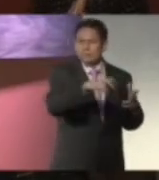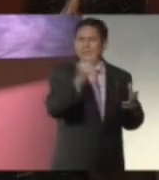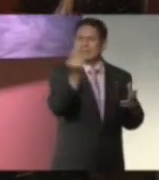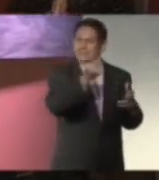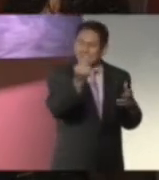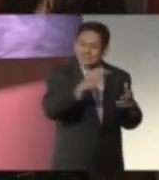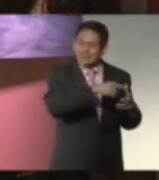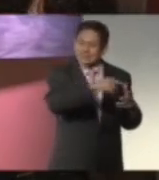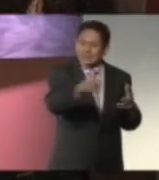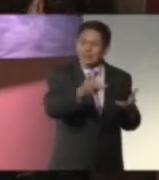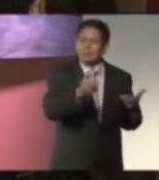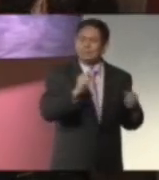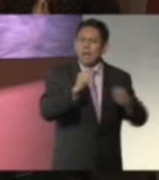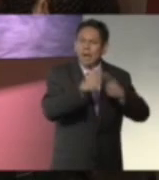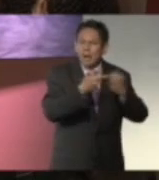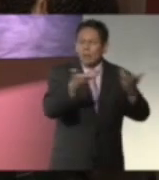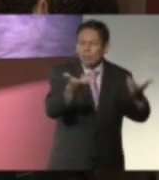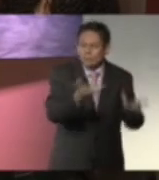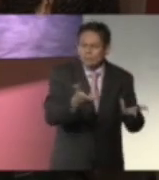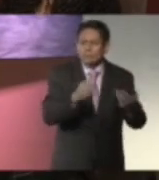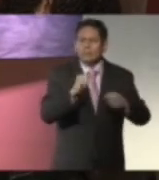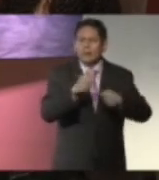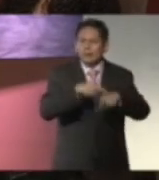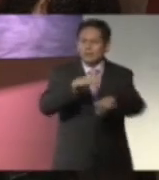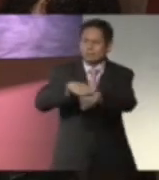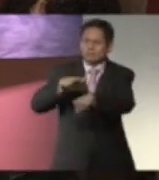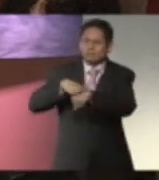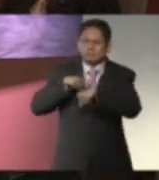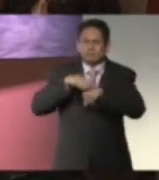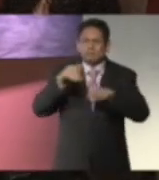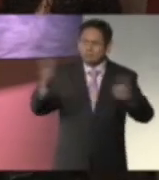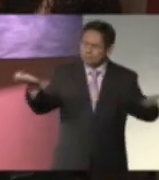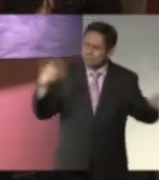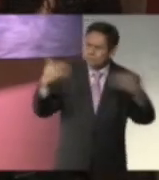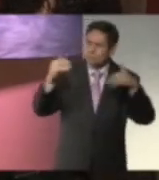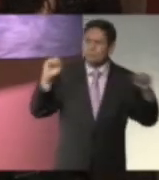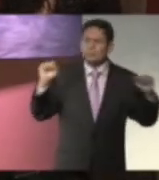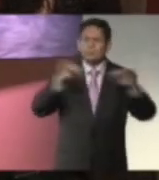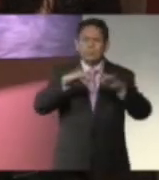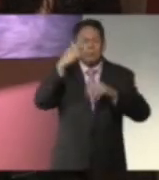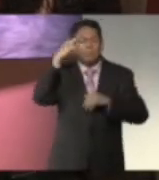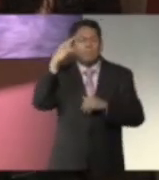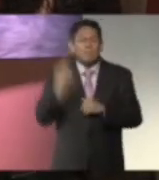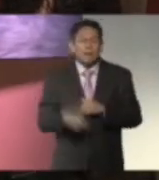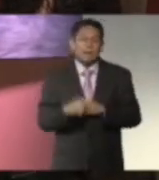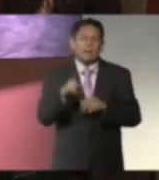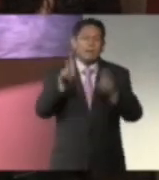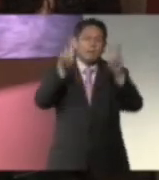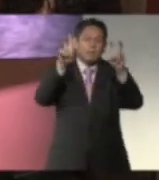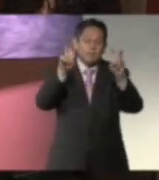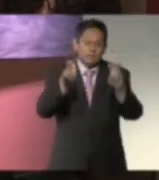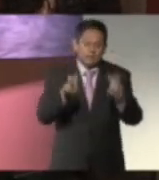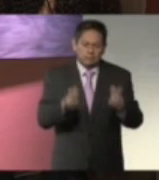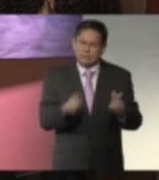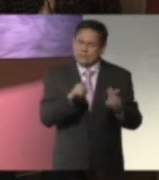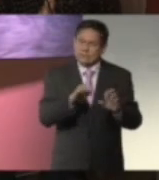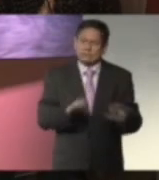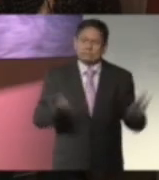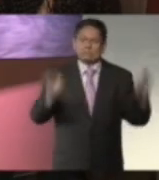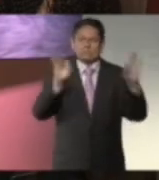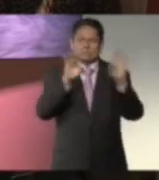clamor, un llamado, una convocatoria ciudadana sobre los temas que